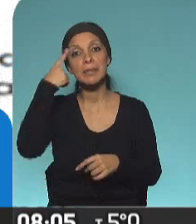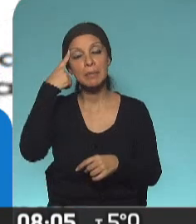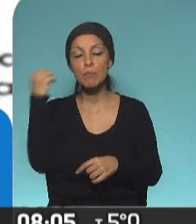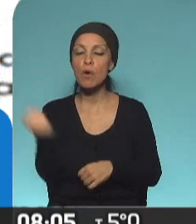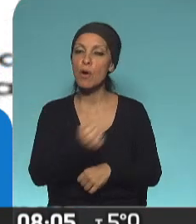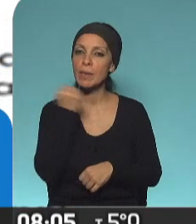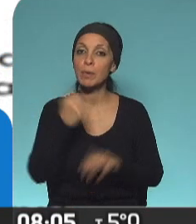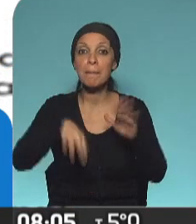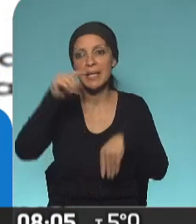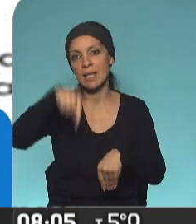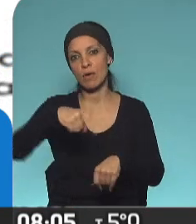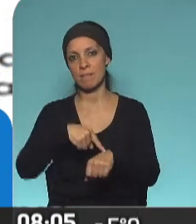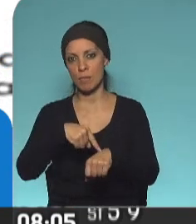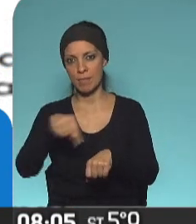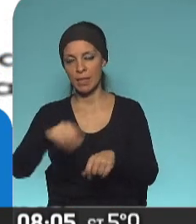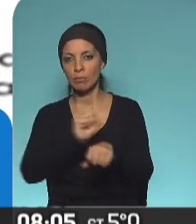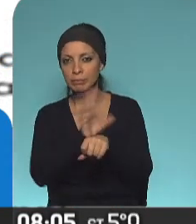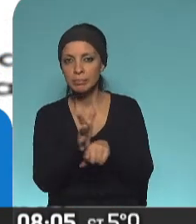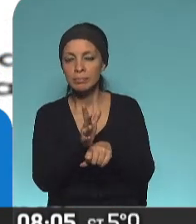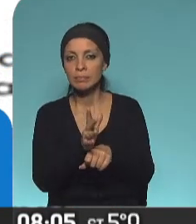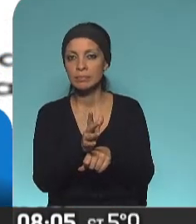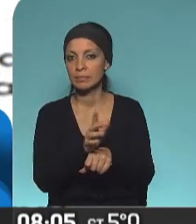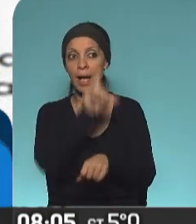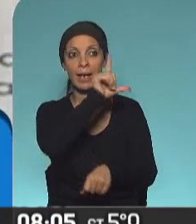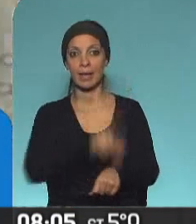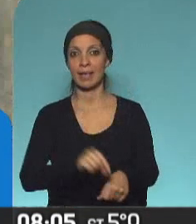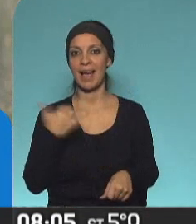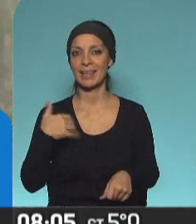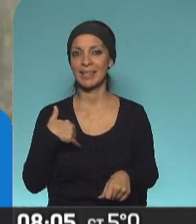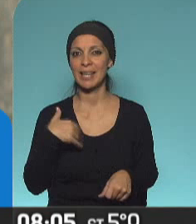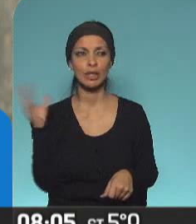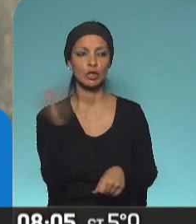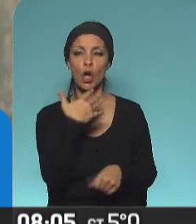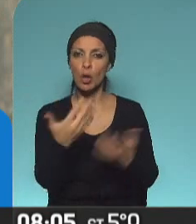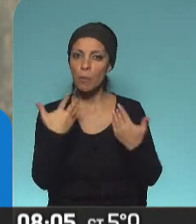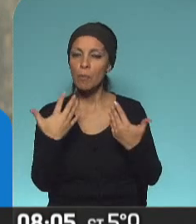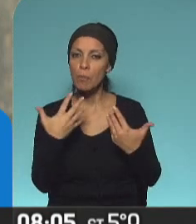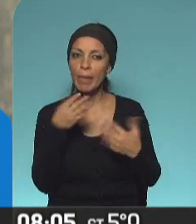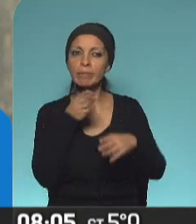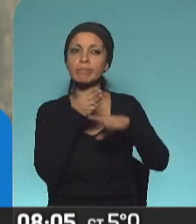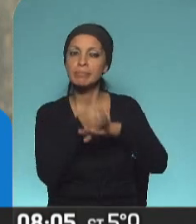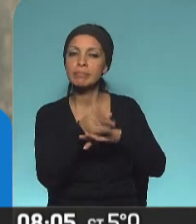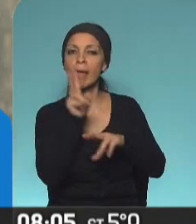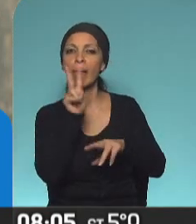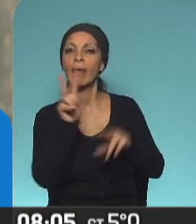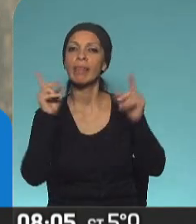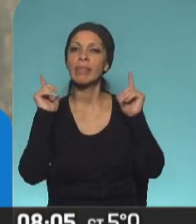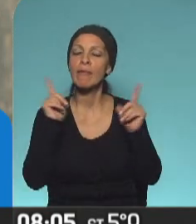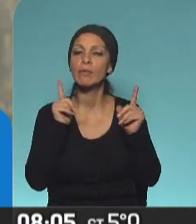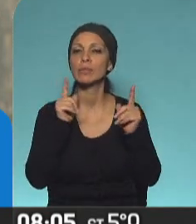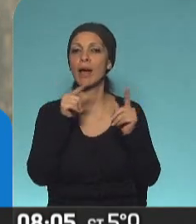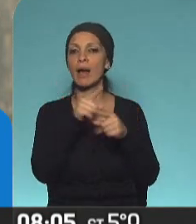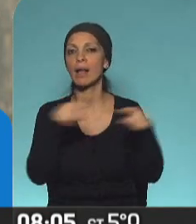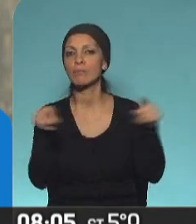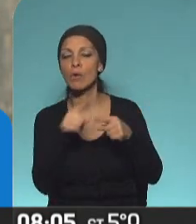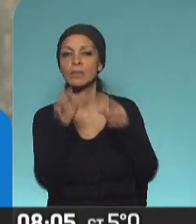en este momento, que nadie en el país se quede sin la posibilidad de acceder a este bien cultural, a este aprendizaje que son